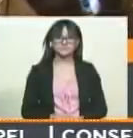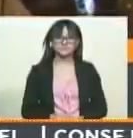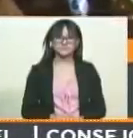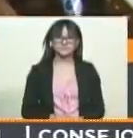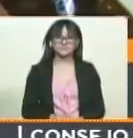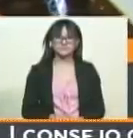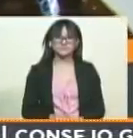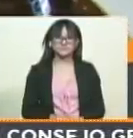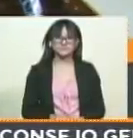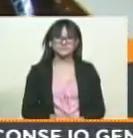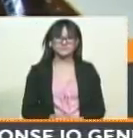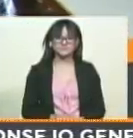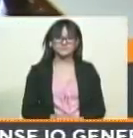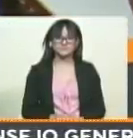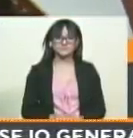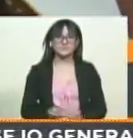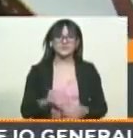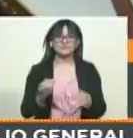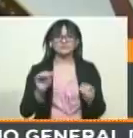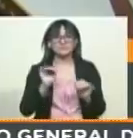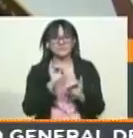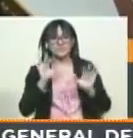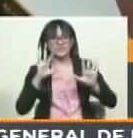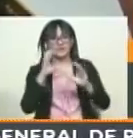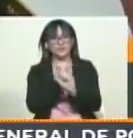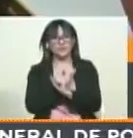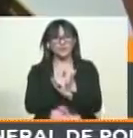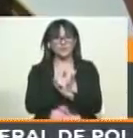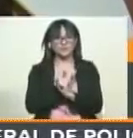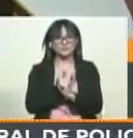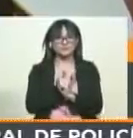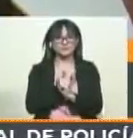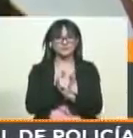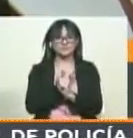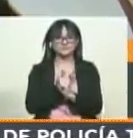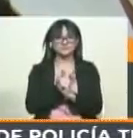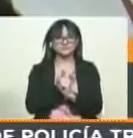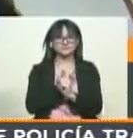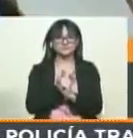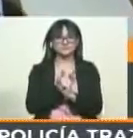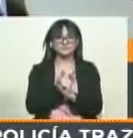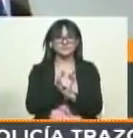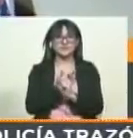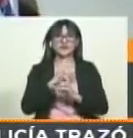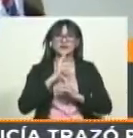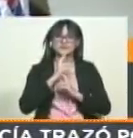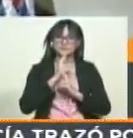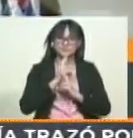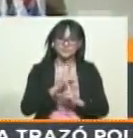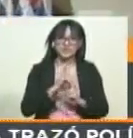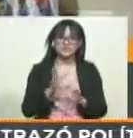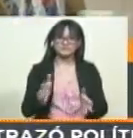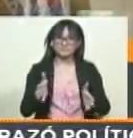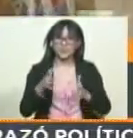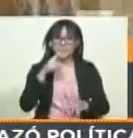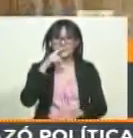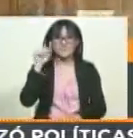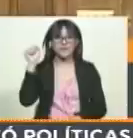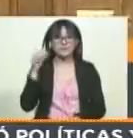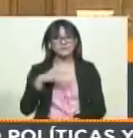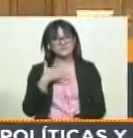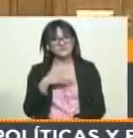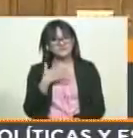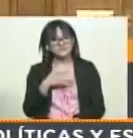Y ya cuando, pasadas las 10 de la noche, daban el resultado de la victoria de Maduro, sentimos esa